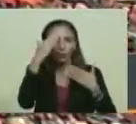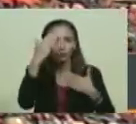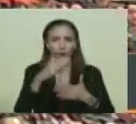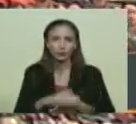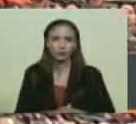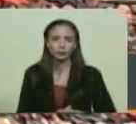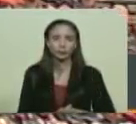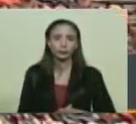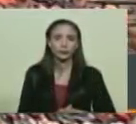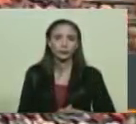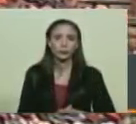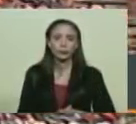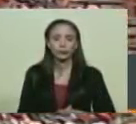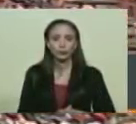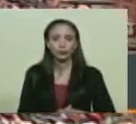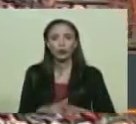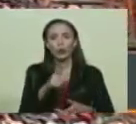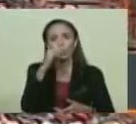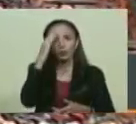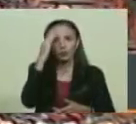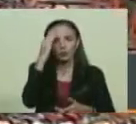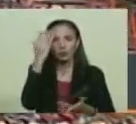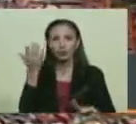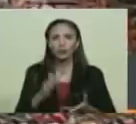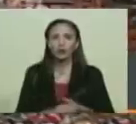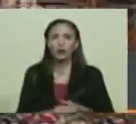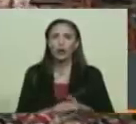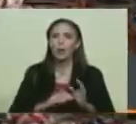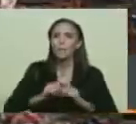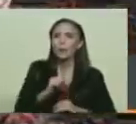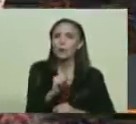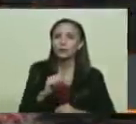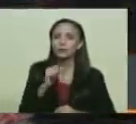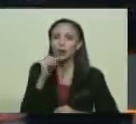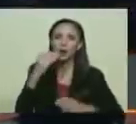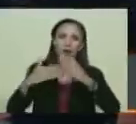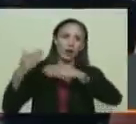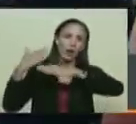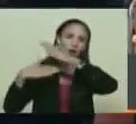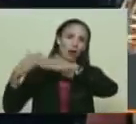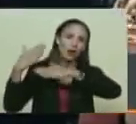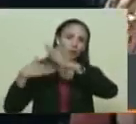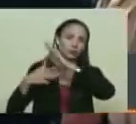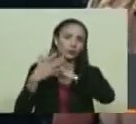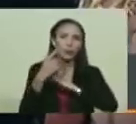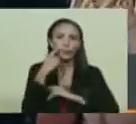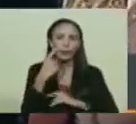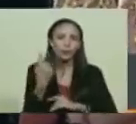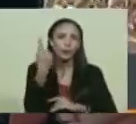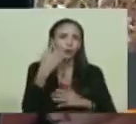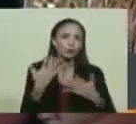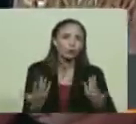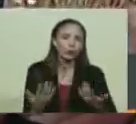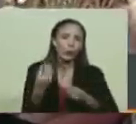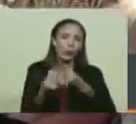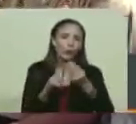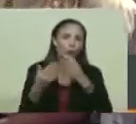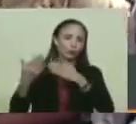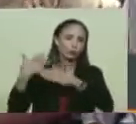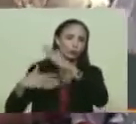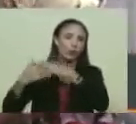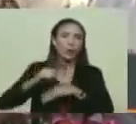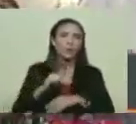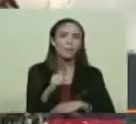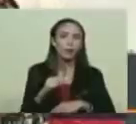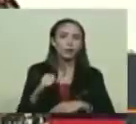Como saben ustedes, la Policía Nacional Bolivariana fue concebida desde un principio como una policía de